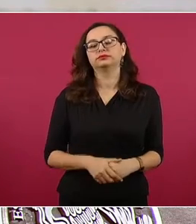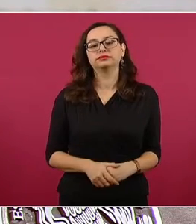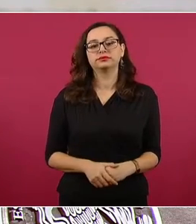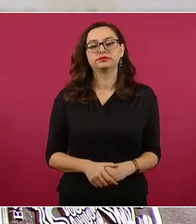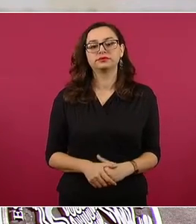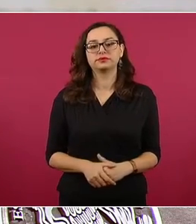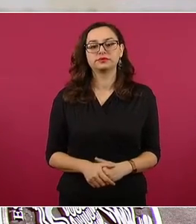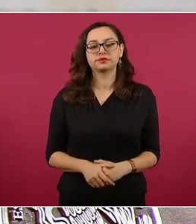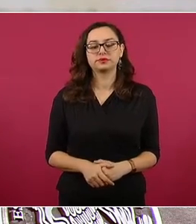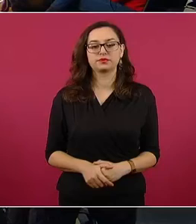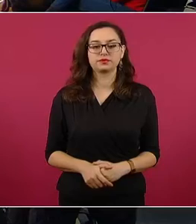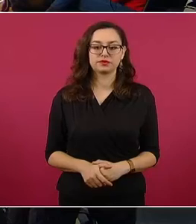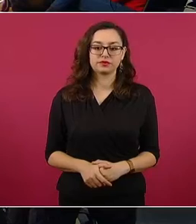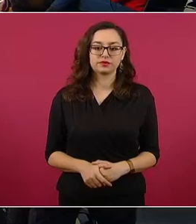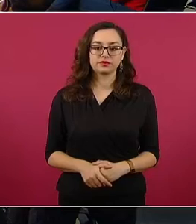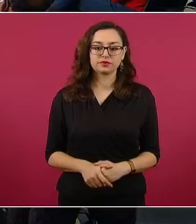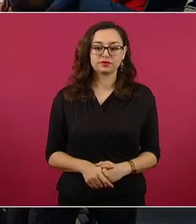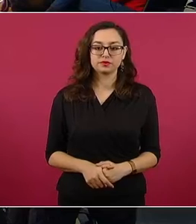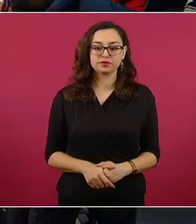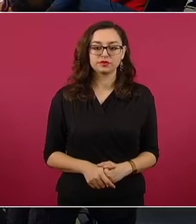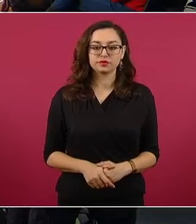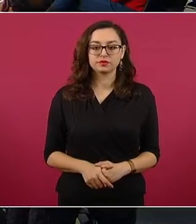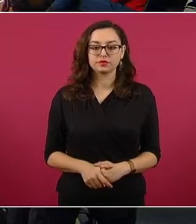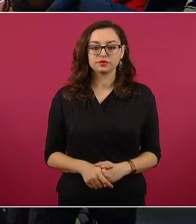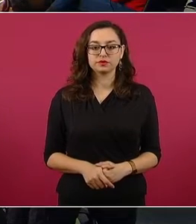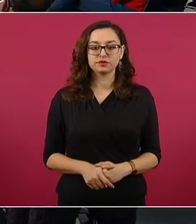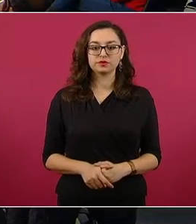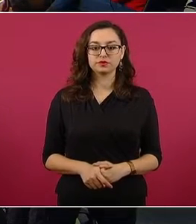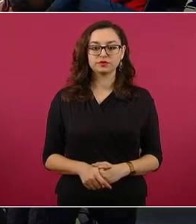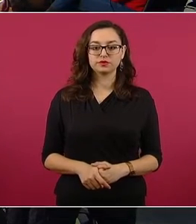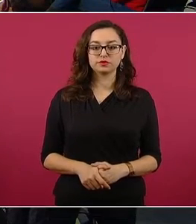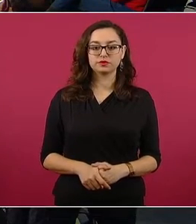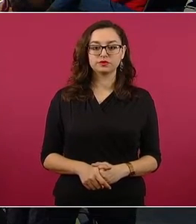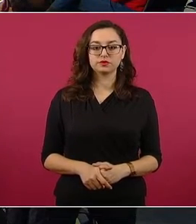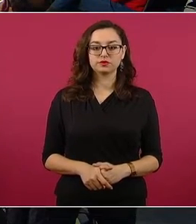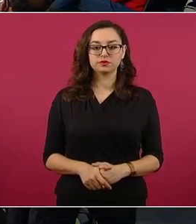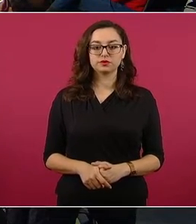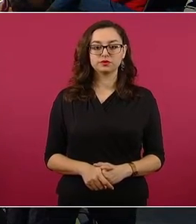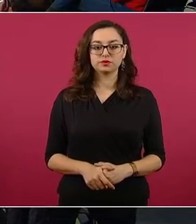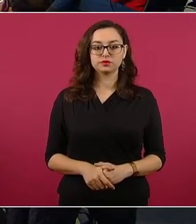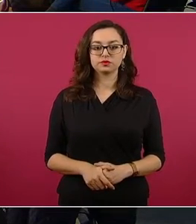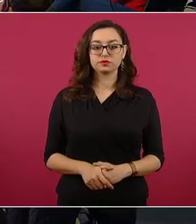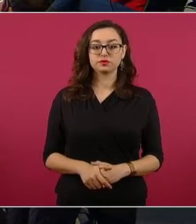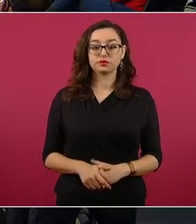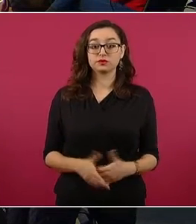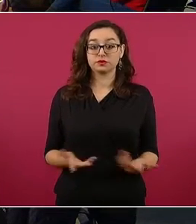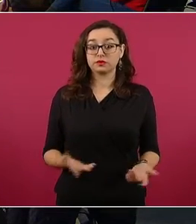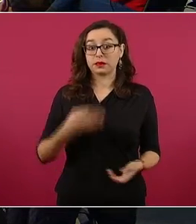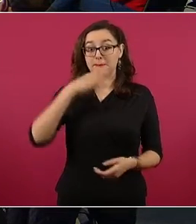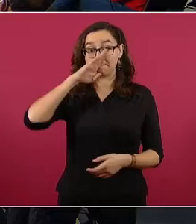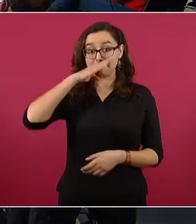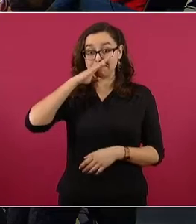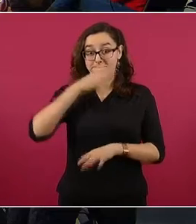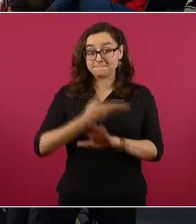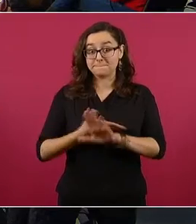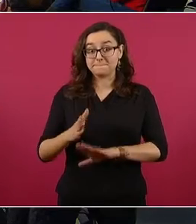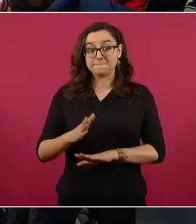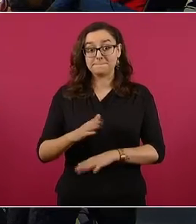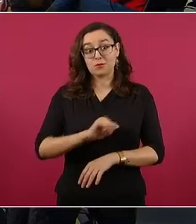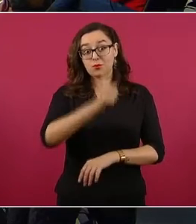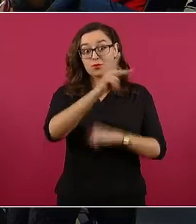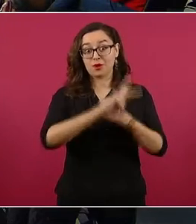Y estamos también protegiendo para que no se exporte maíz